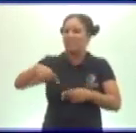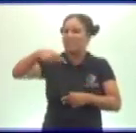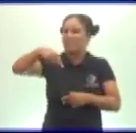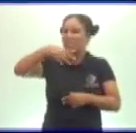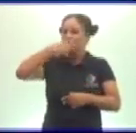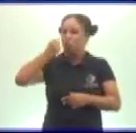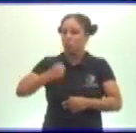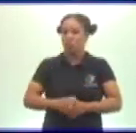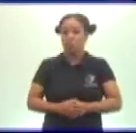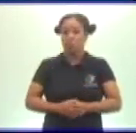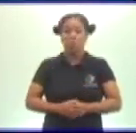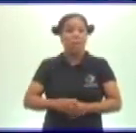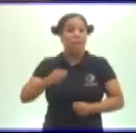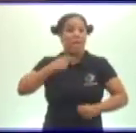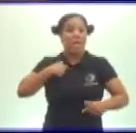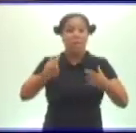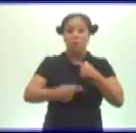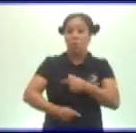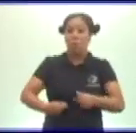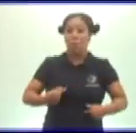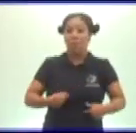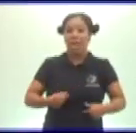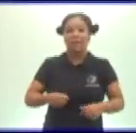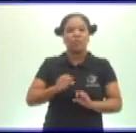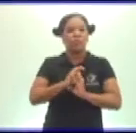En organismos simples,